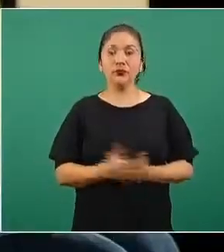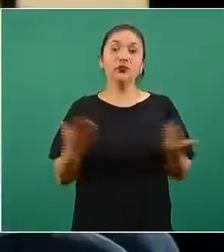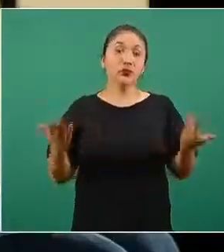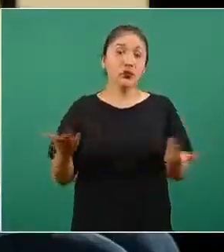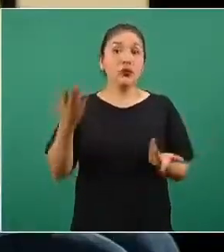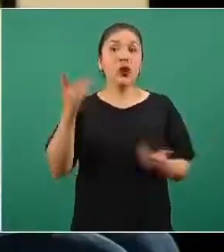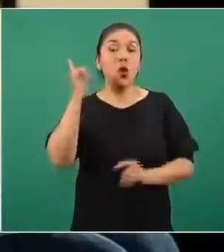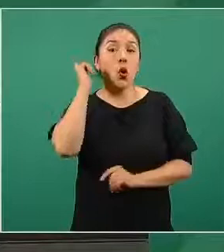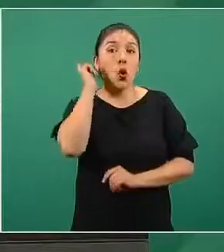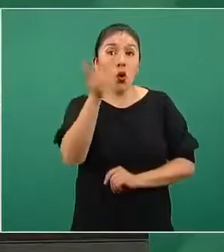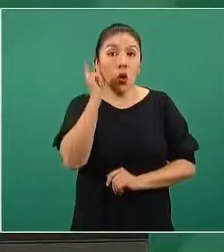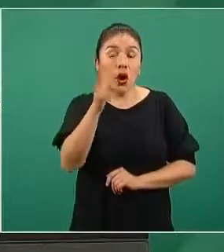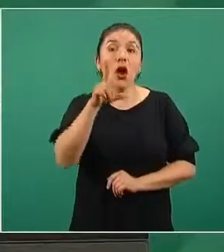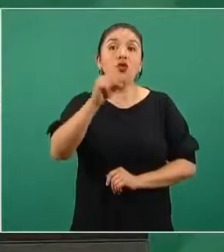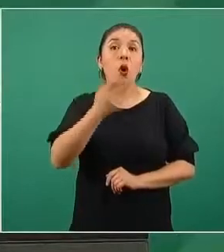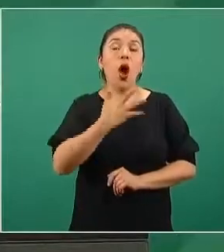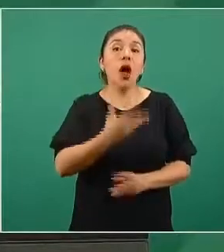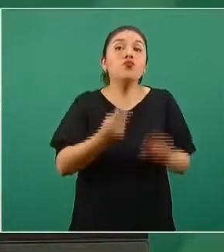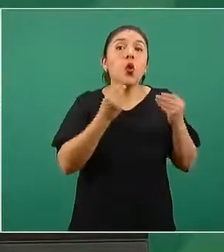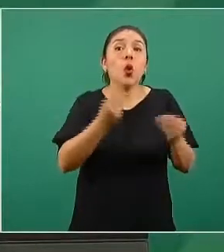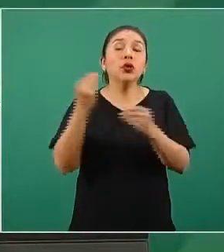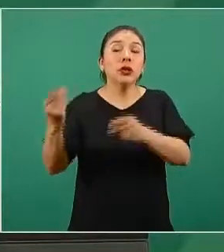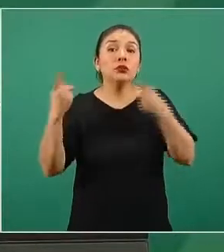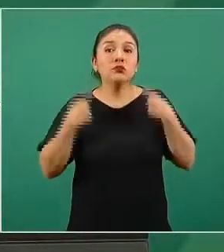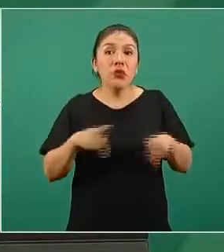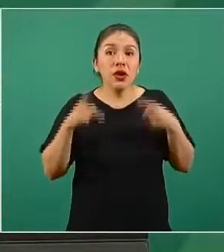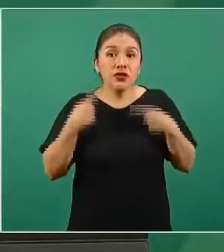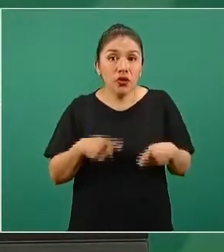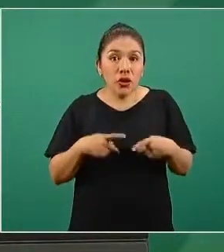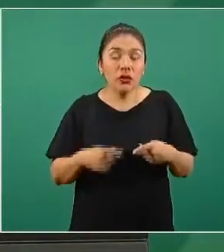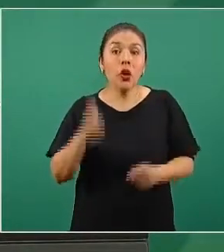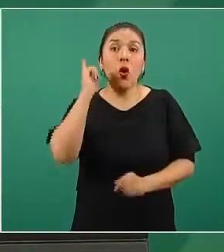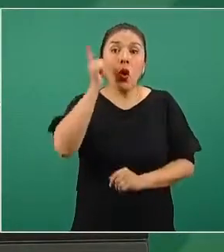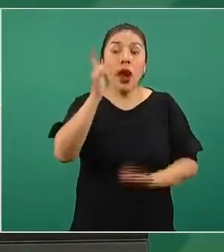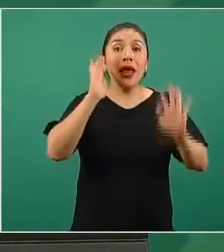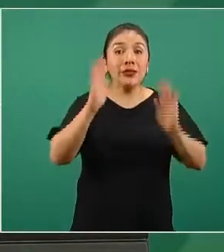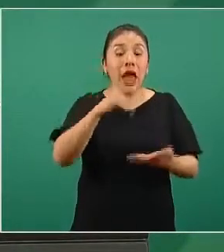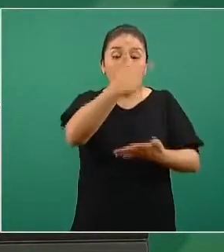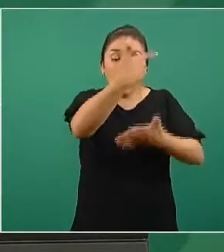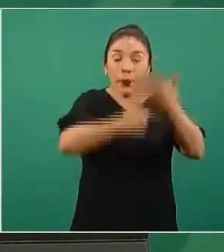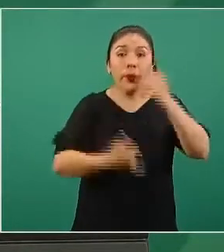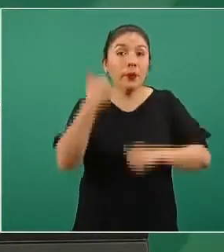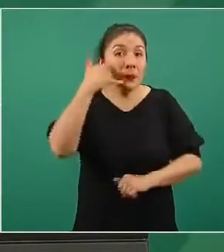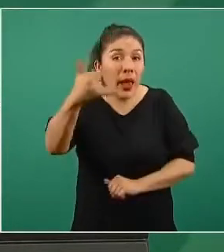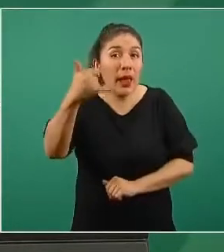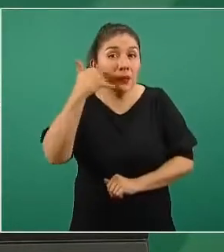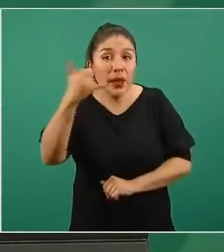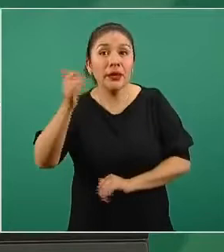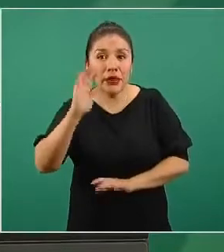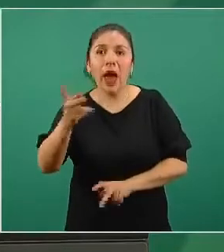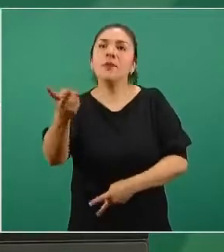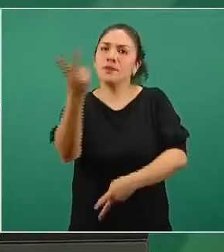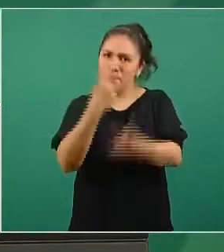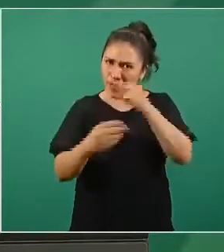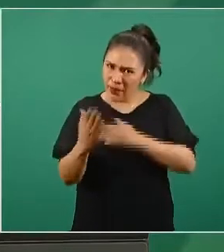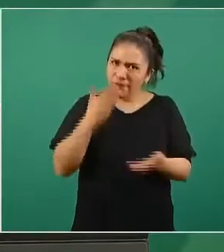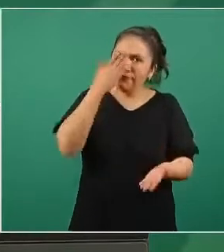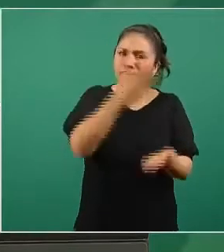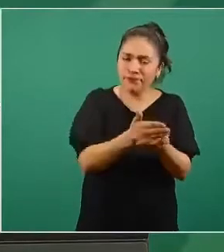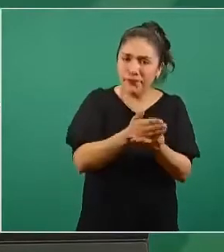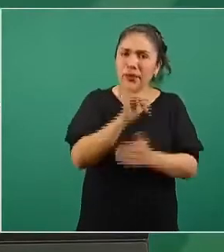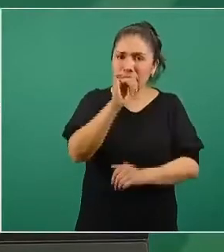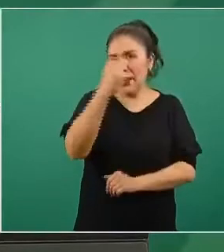Esperemos que no haya muchos casos, que los que se les llamó acudan, que